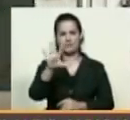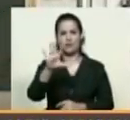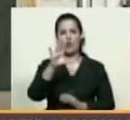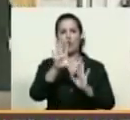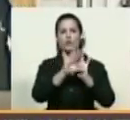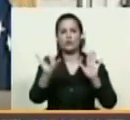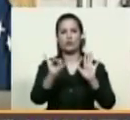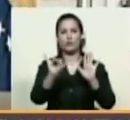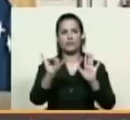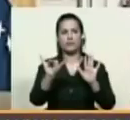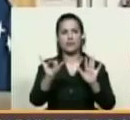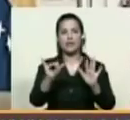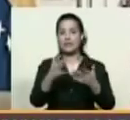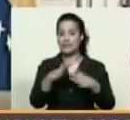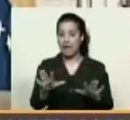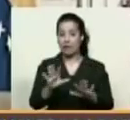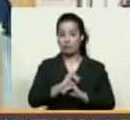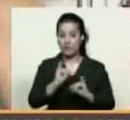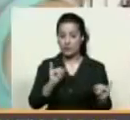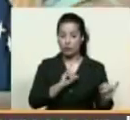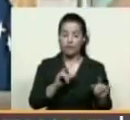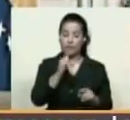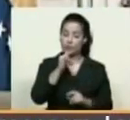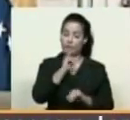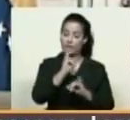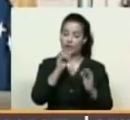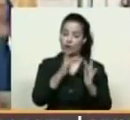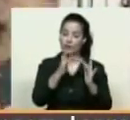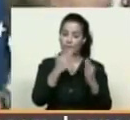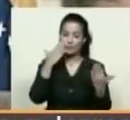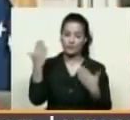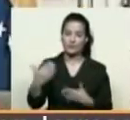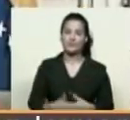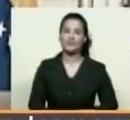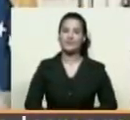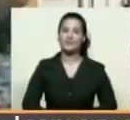constituyentes. Con esta información, nosotros vamos a retornar nuevamente el pase a los estudios. Adelante.